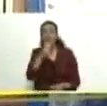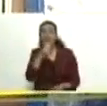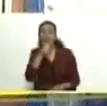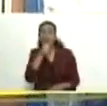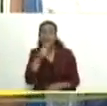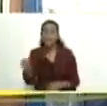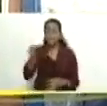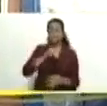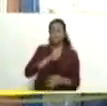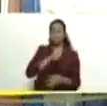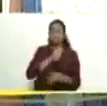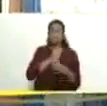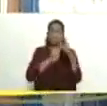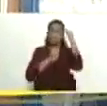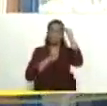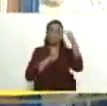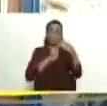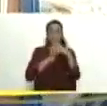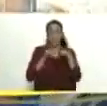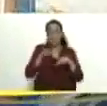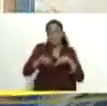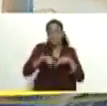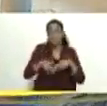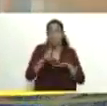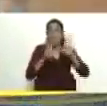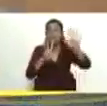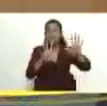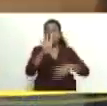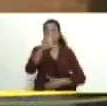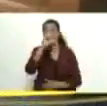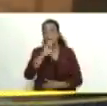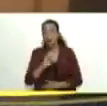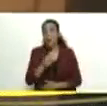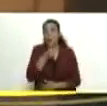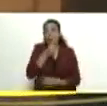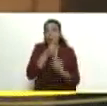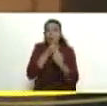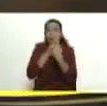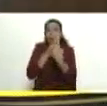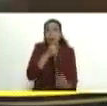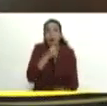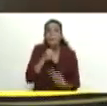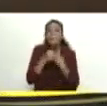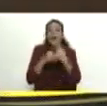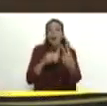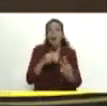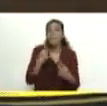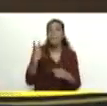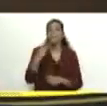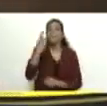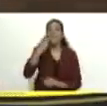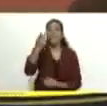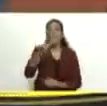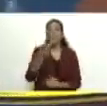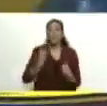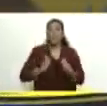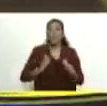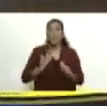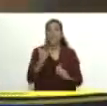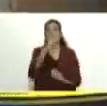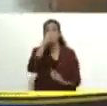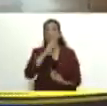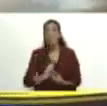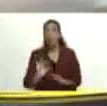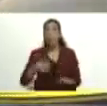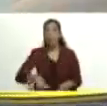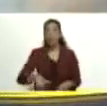altavoz, y en el techo, bueno, yo niño, 5 años, hablé. Quizás mi primer discurso político en mi vida, a los 5 años, los di